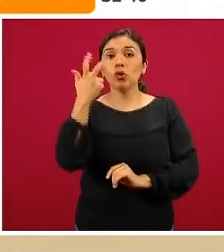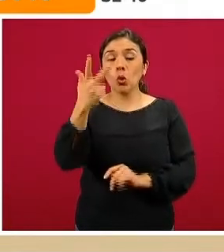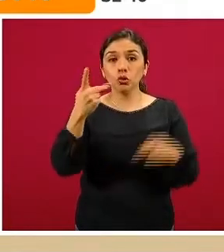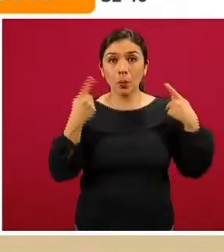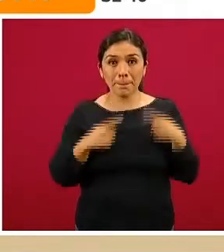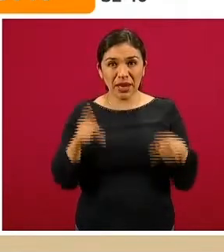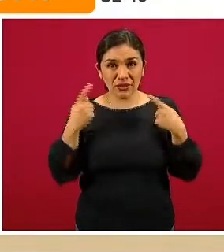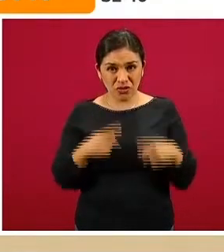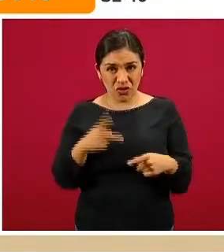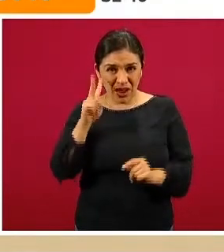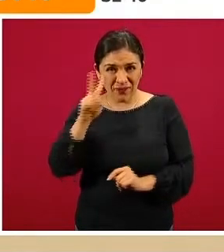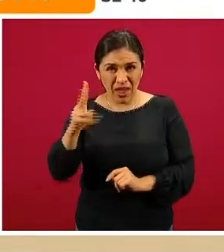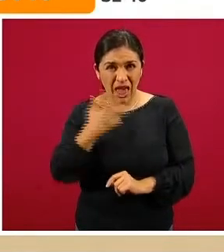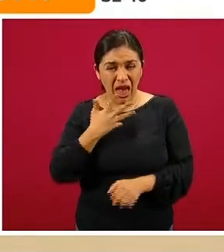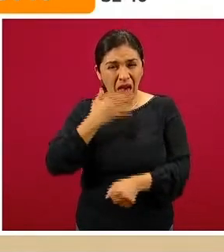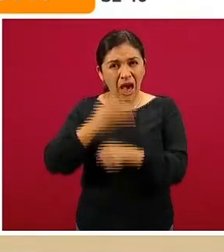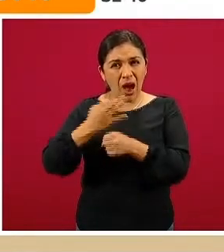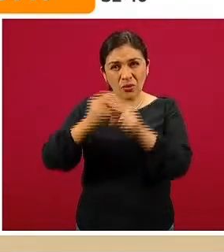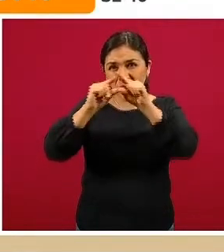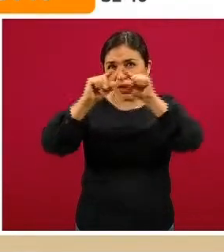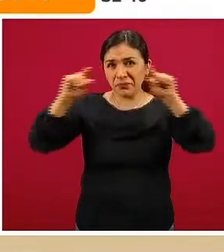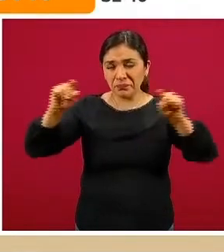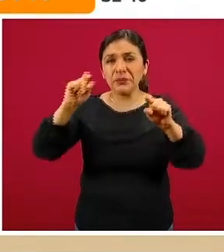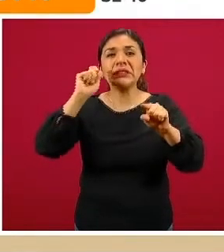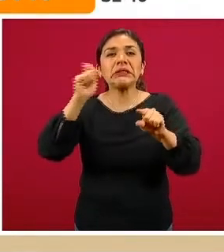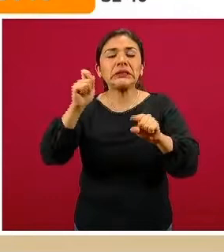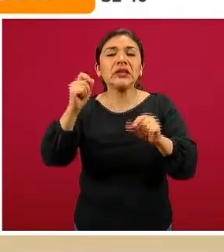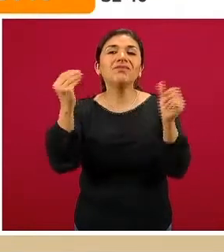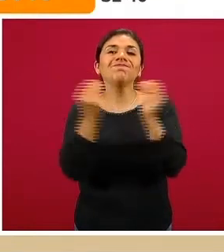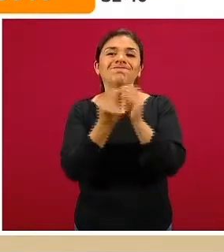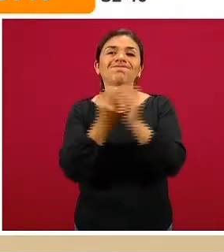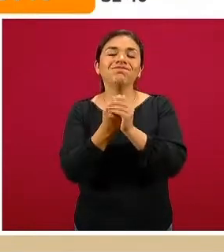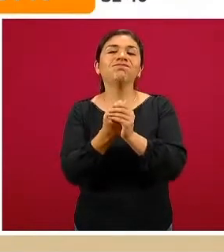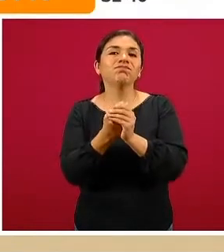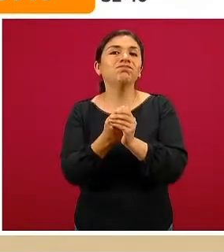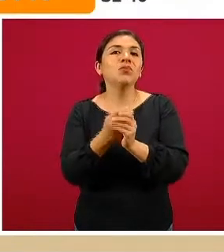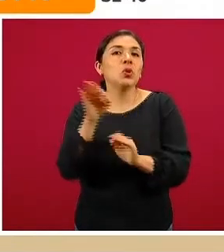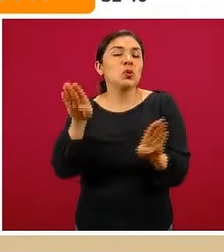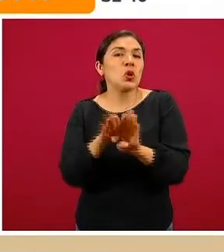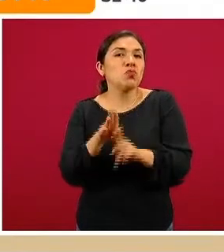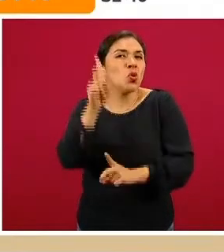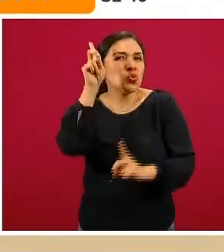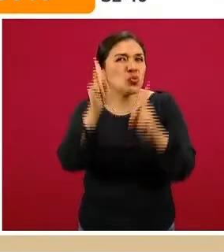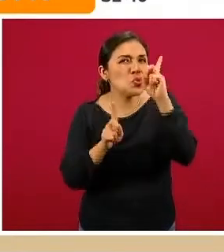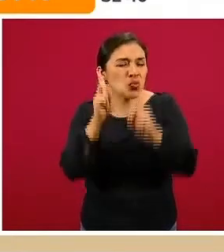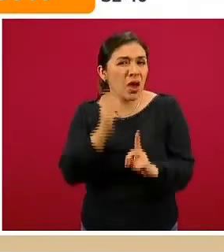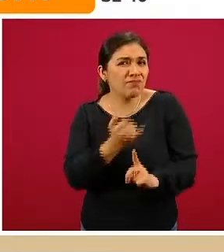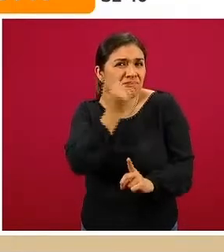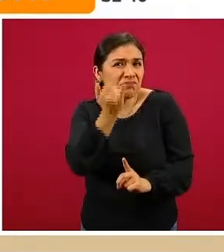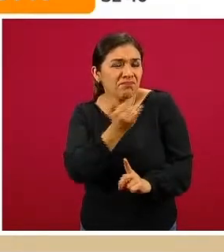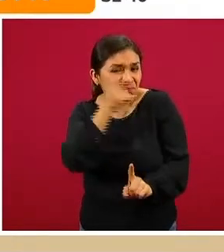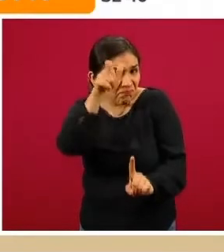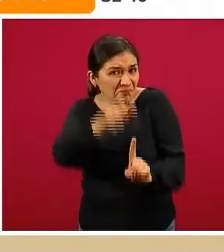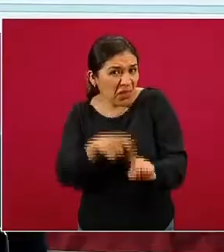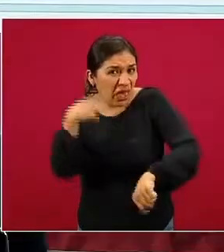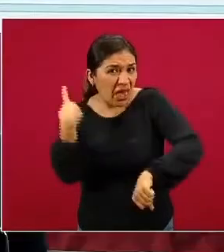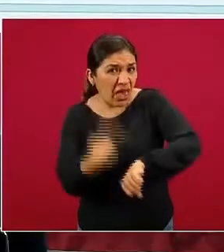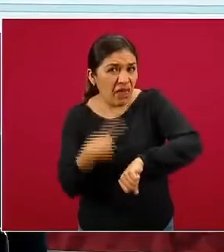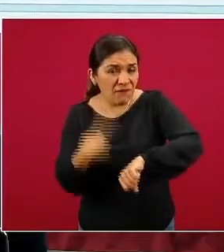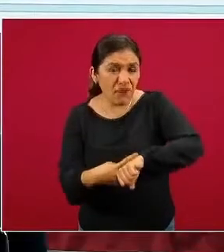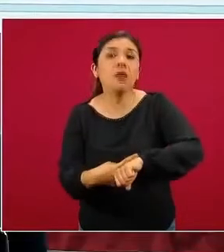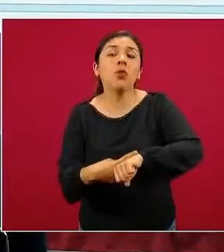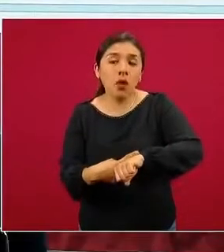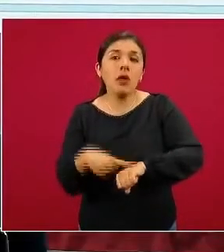2.093.408 personas que hasta el momento, por ser clasificadas como casos en su momento sospechosos de la